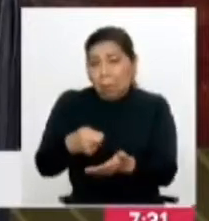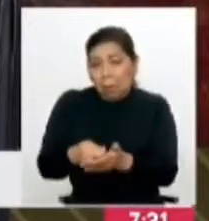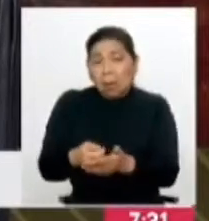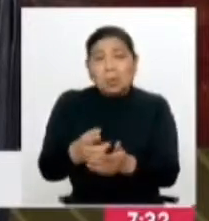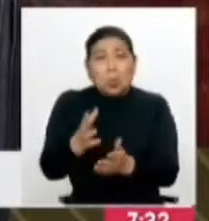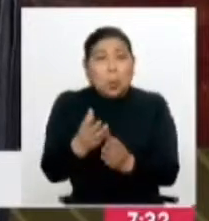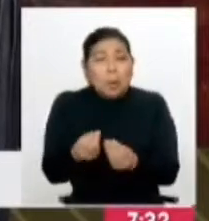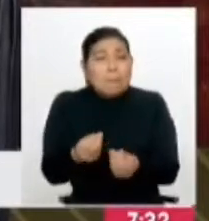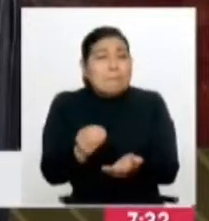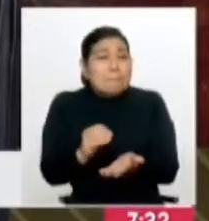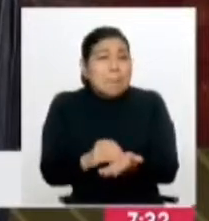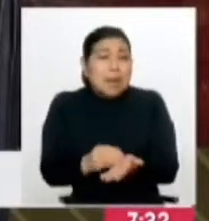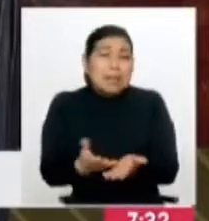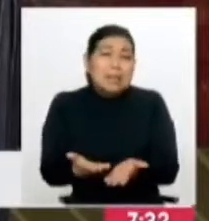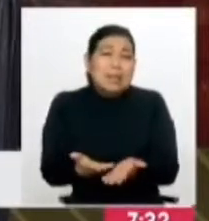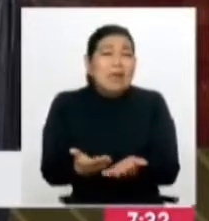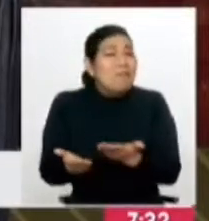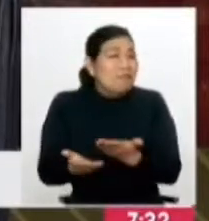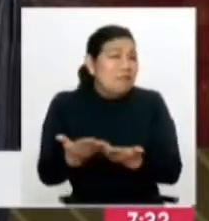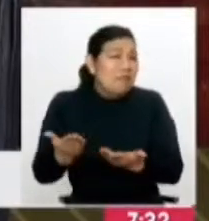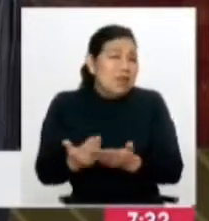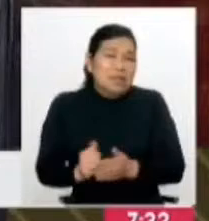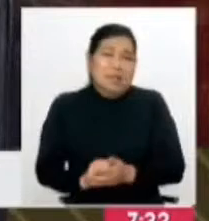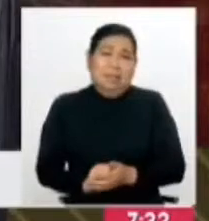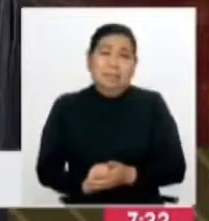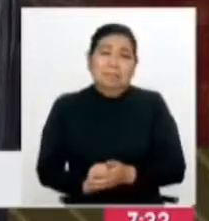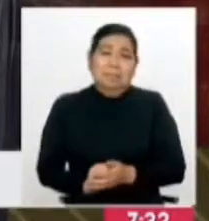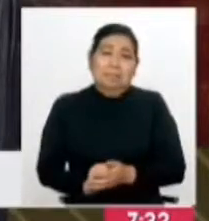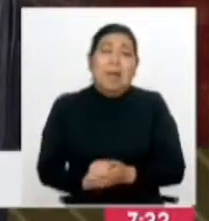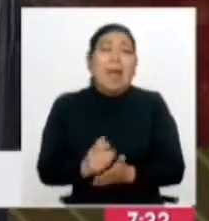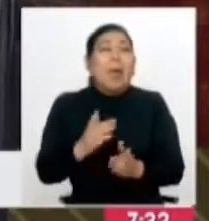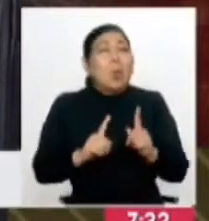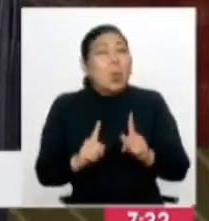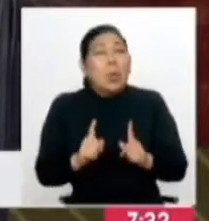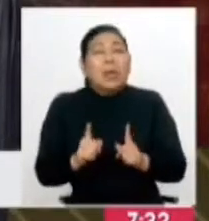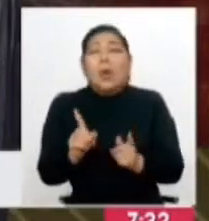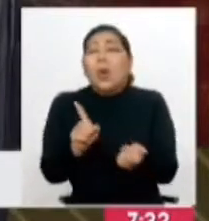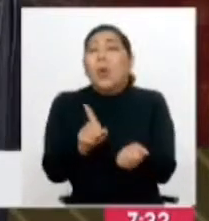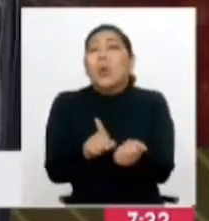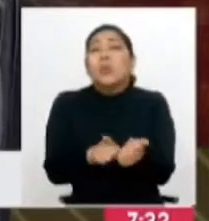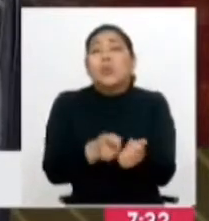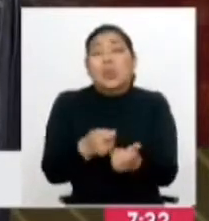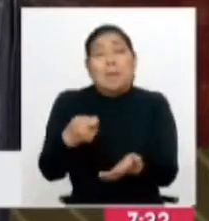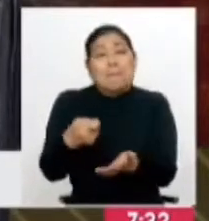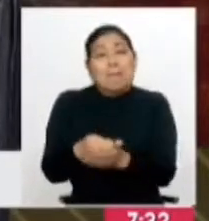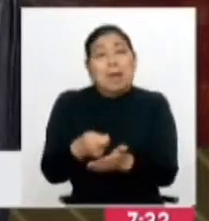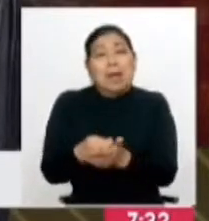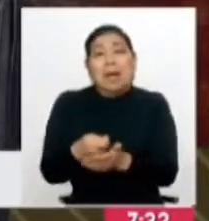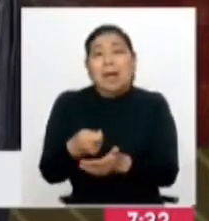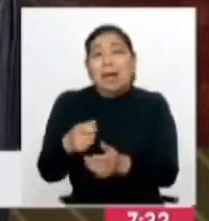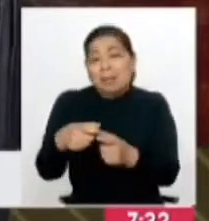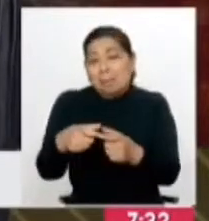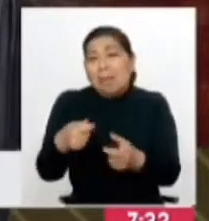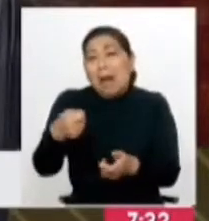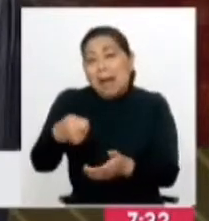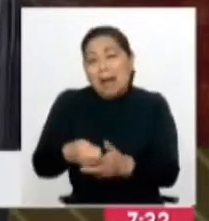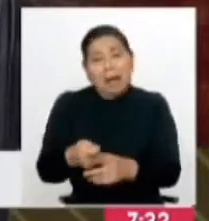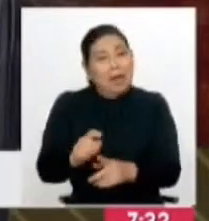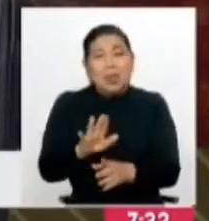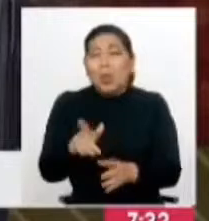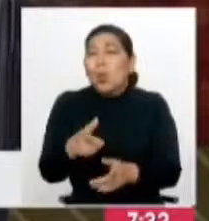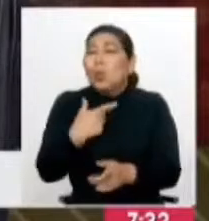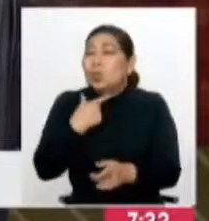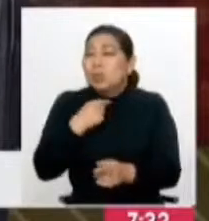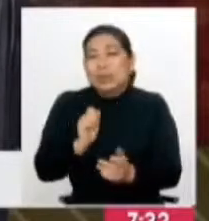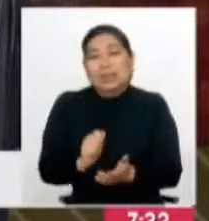la experiencia mucho más sencilla, porque la gente está acostumbrada a pagar con un medio de pago físico. No toda la